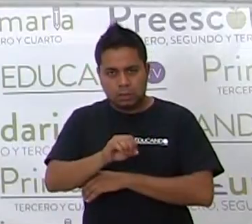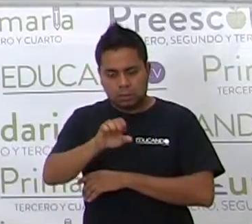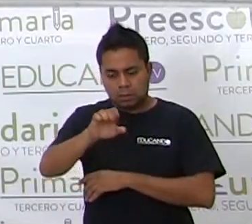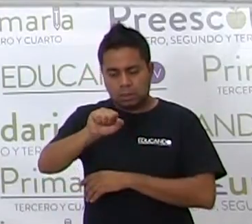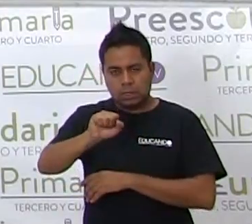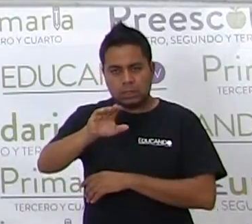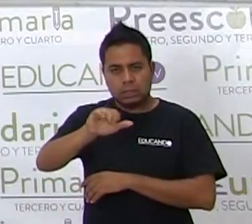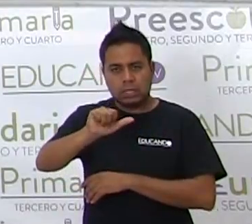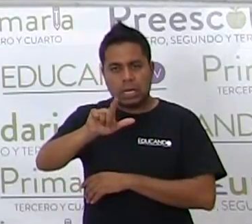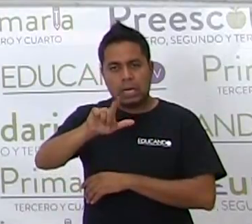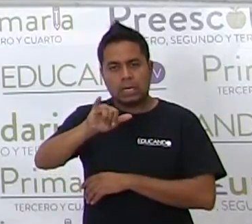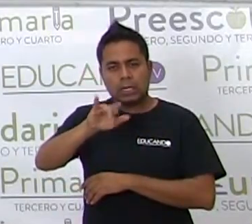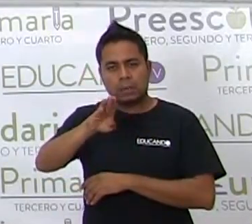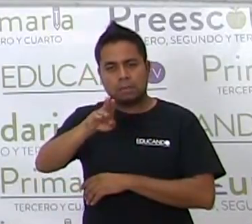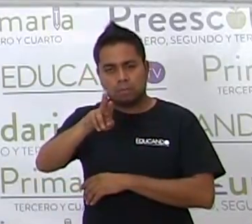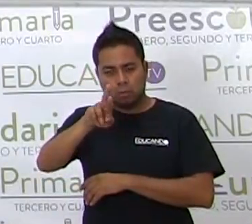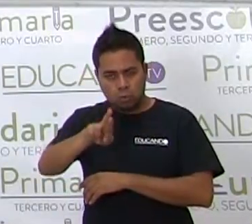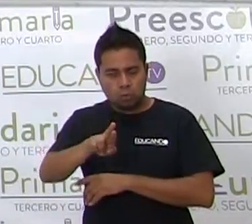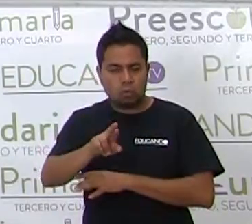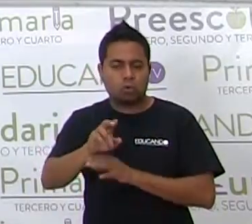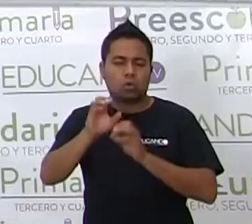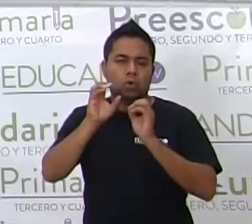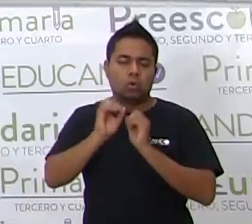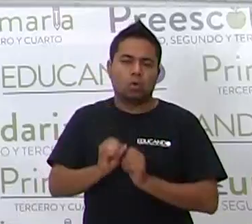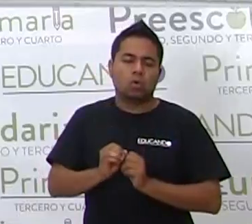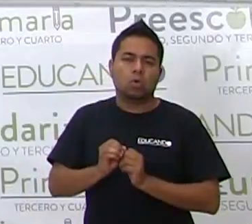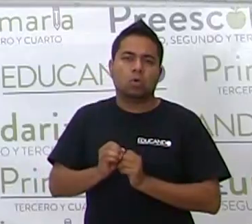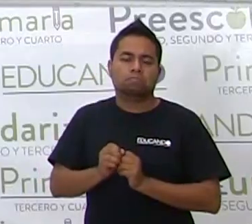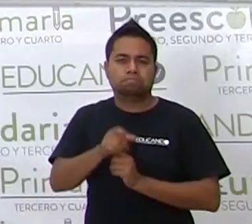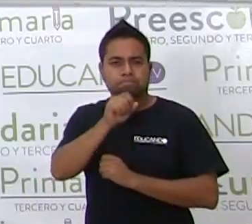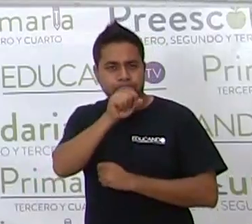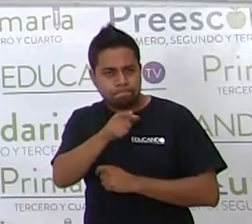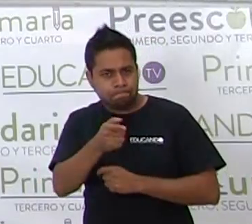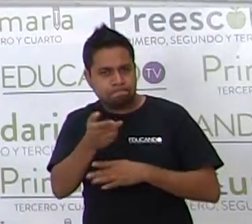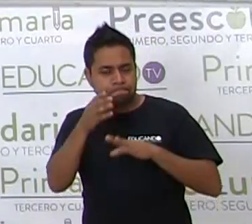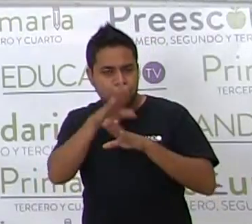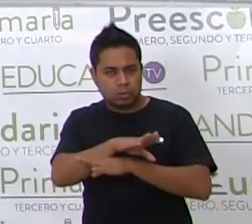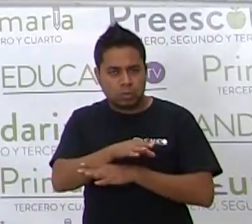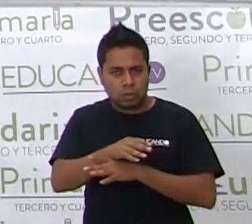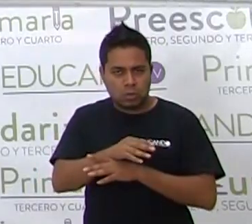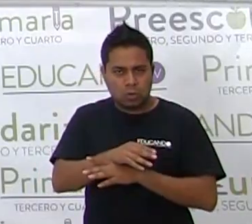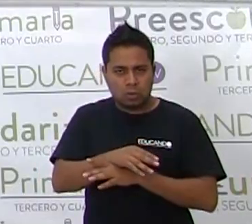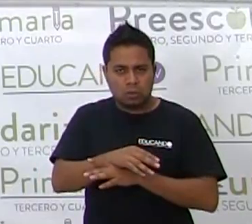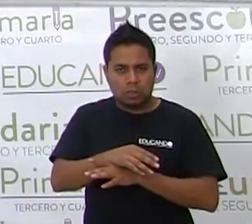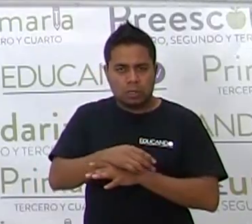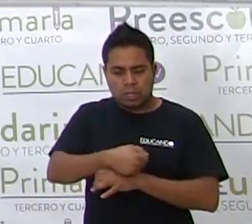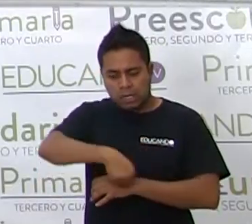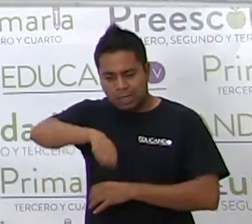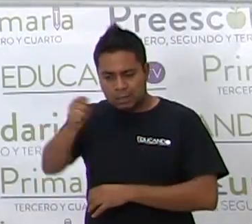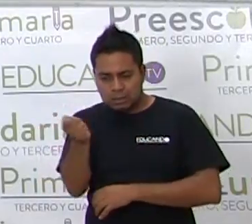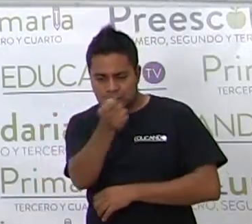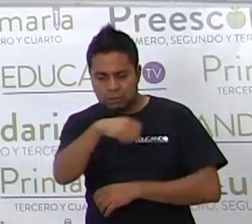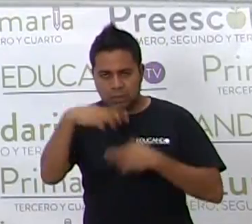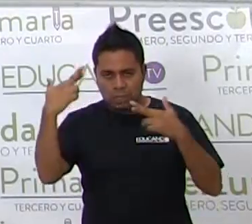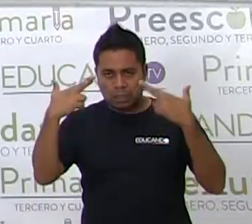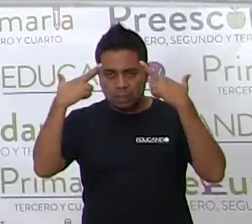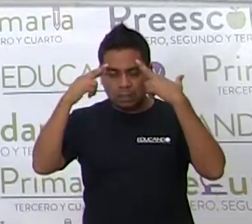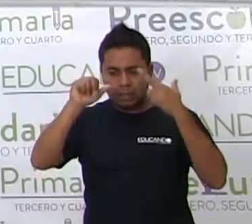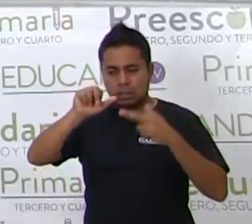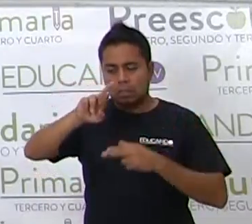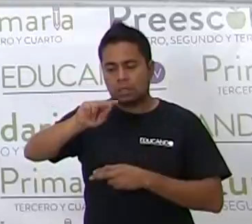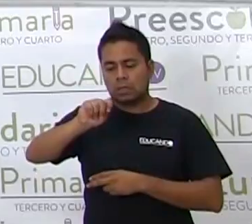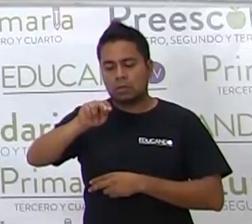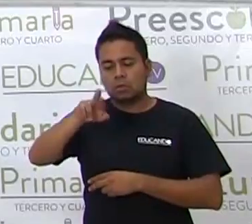Excalibur o también nos habla sobre la espada del rey Arturo. O también